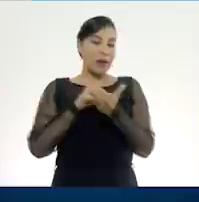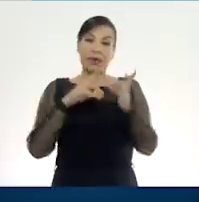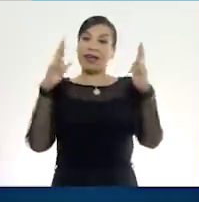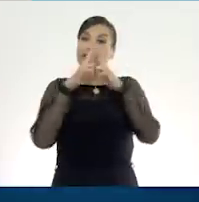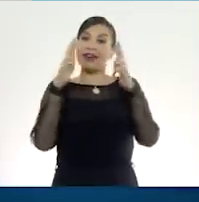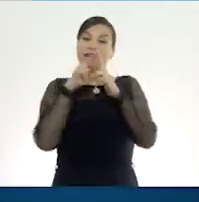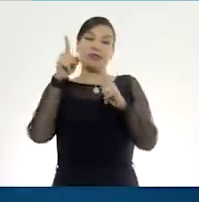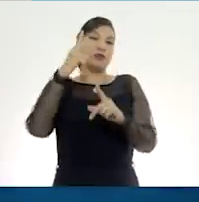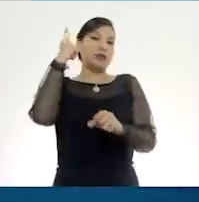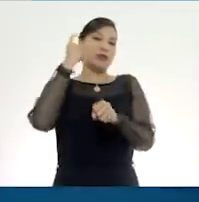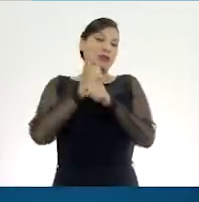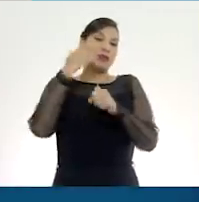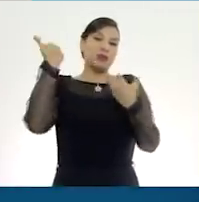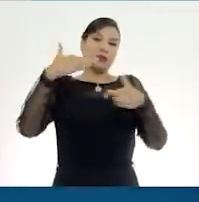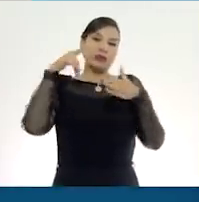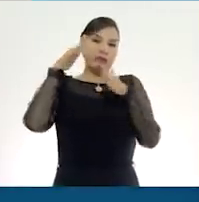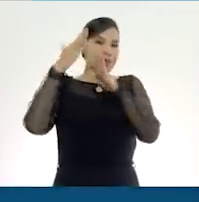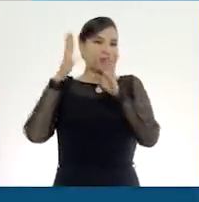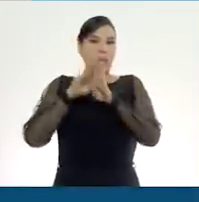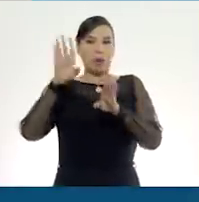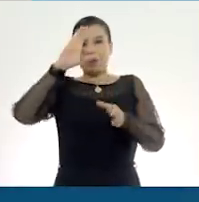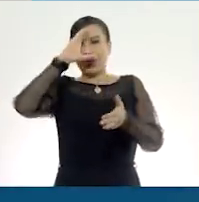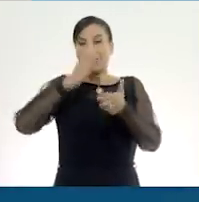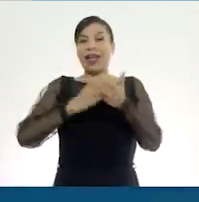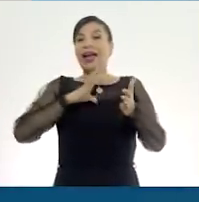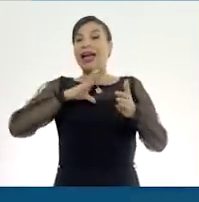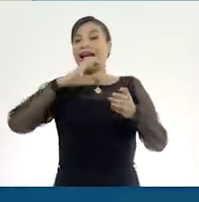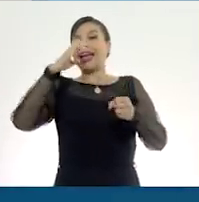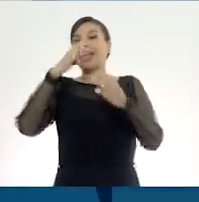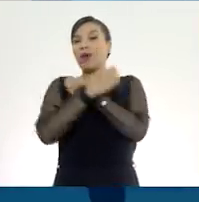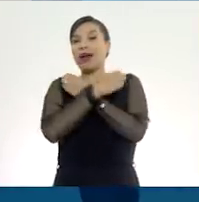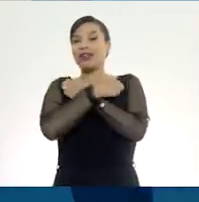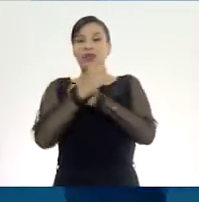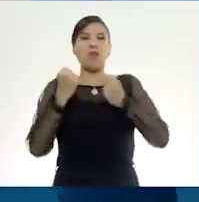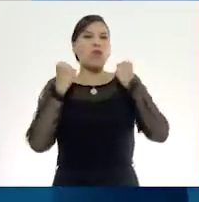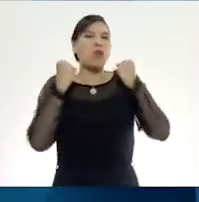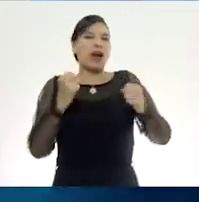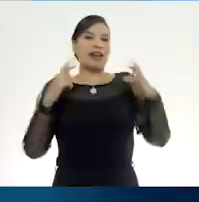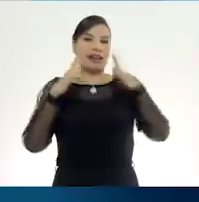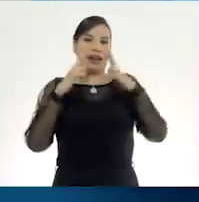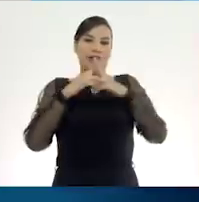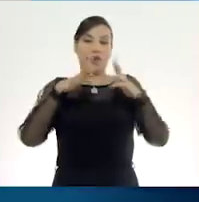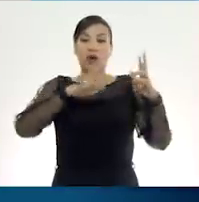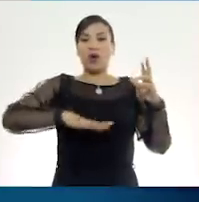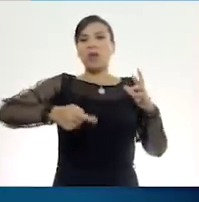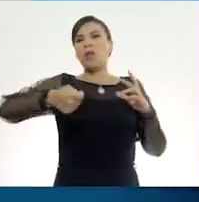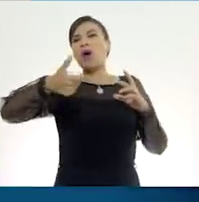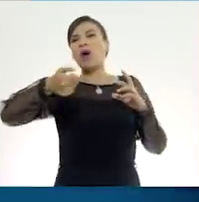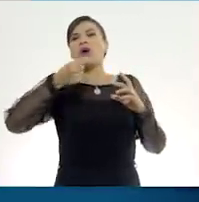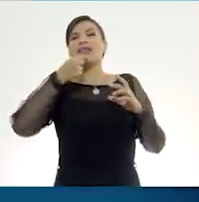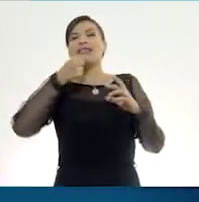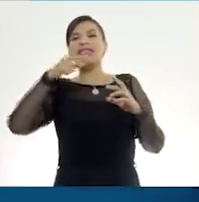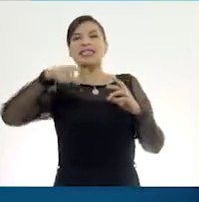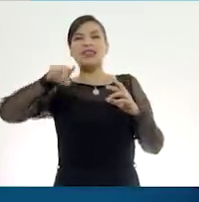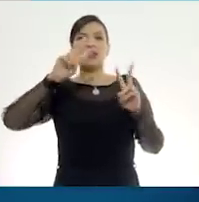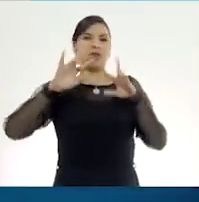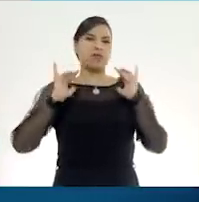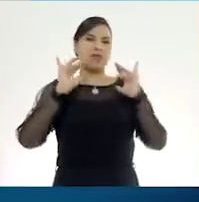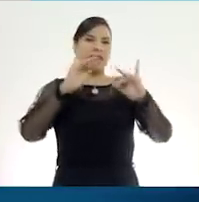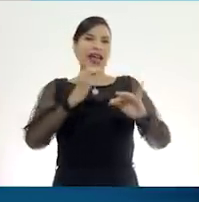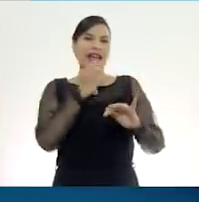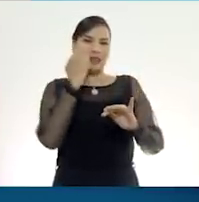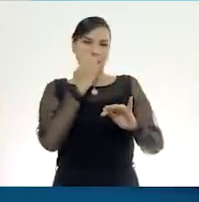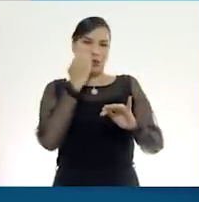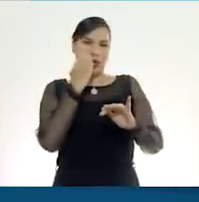religión predominante y entonces había una educación fuertemente religiosa. Para los pocos niños y niñas que podían ir a las